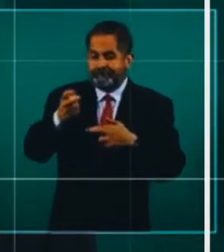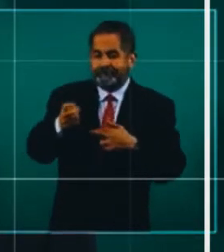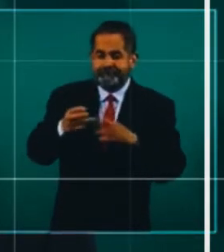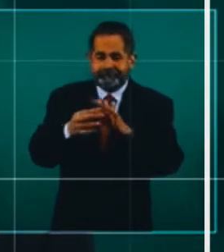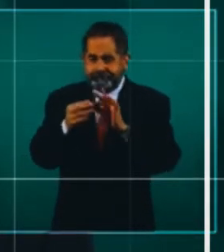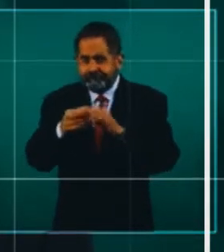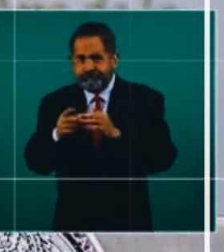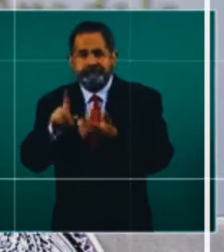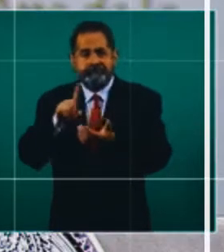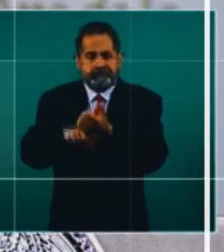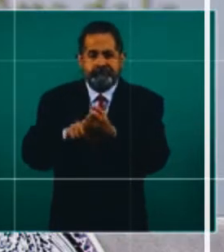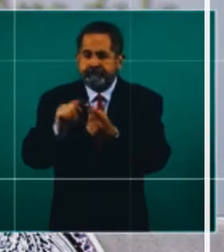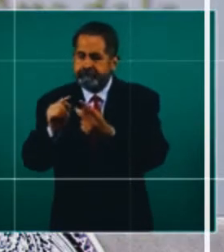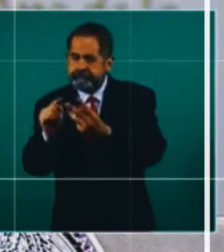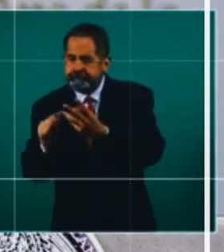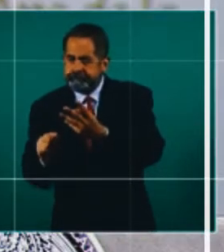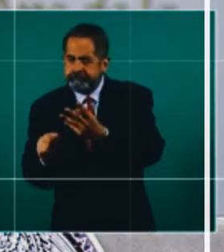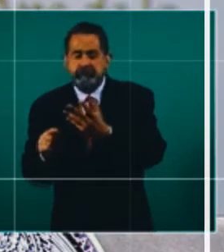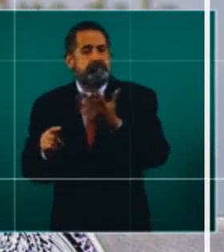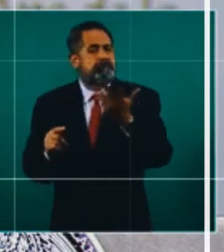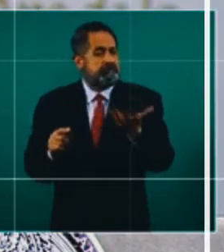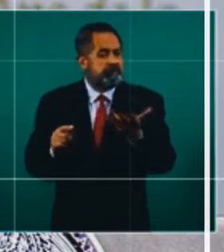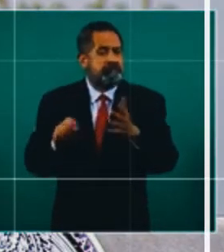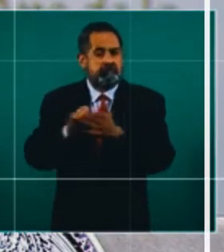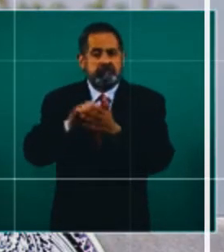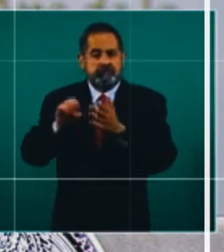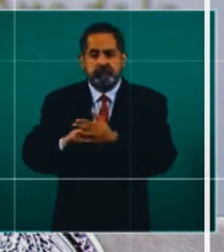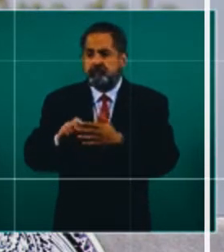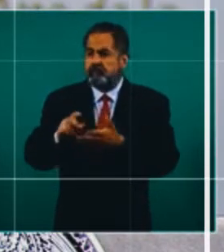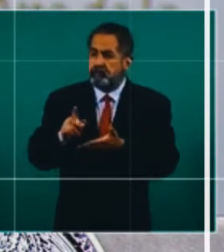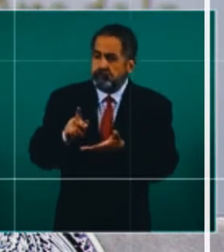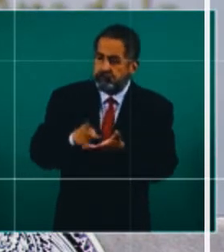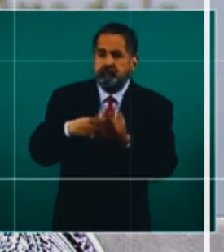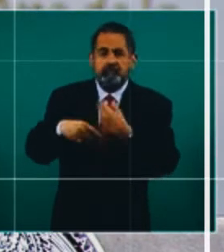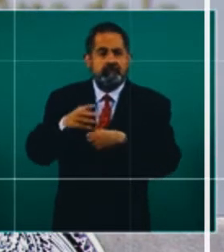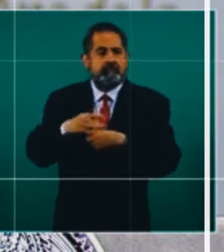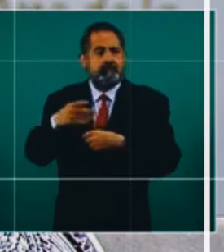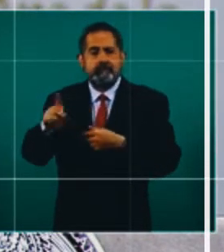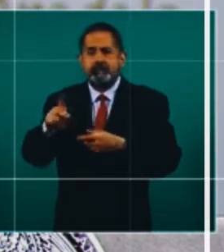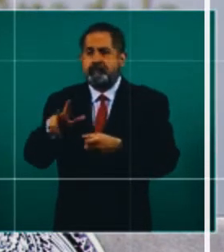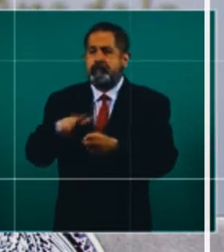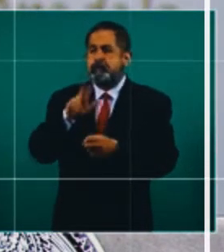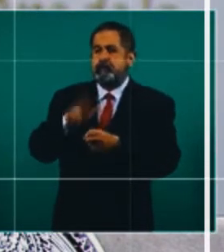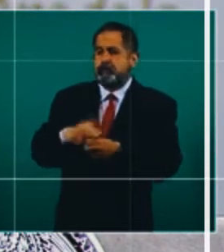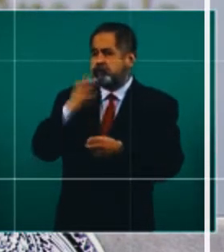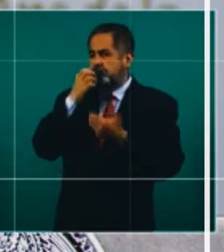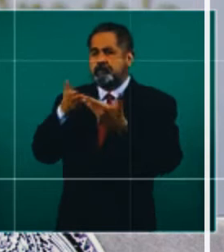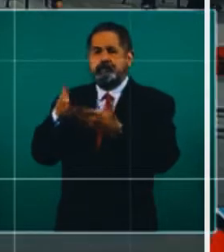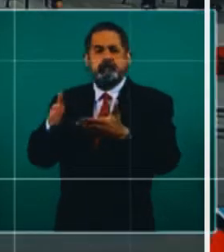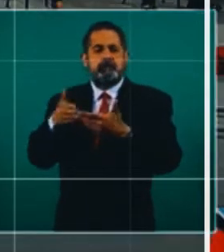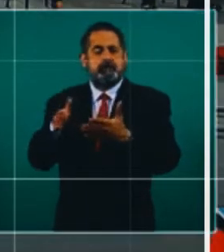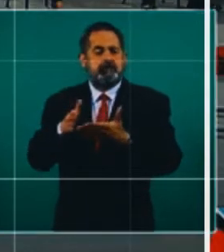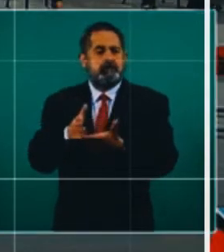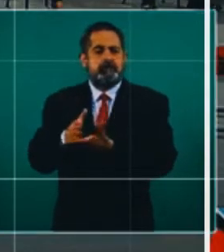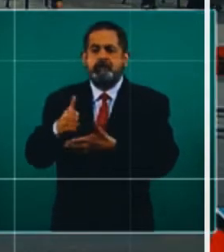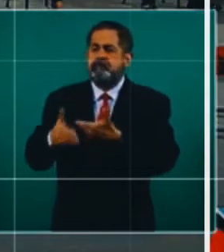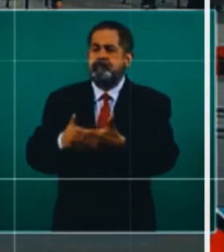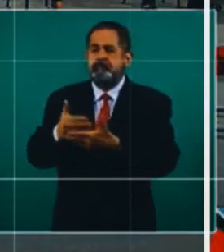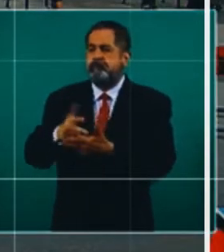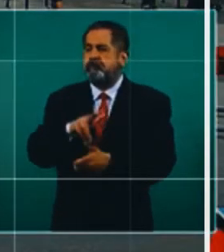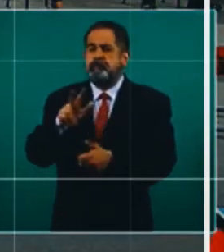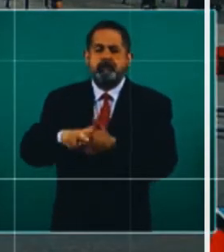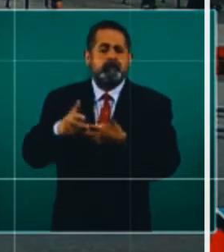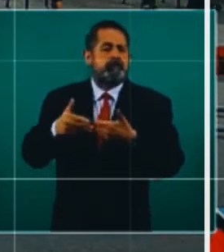otras múltiples consideraciones, como el lograr que se reactive la vida pública, especialmente en aquellos elementos